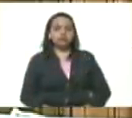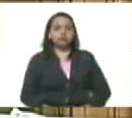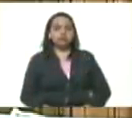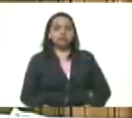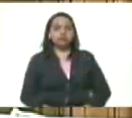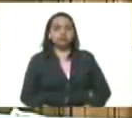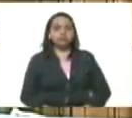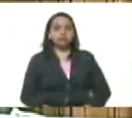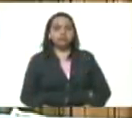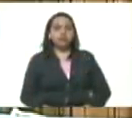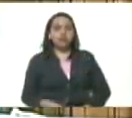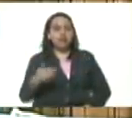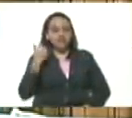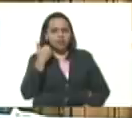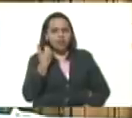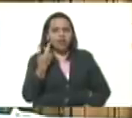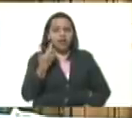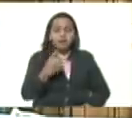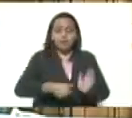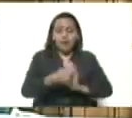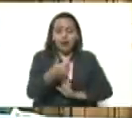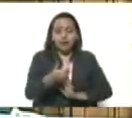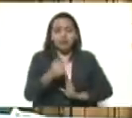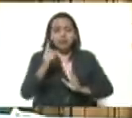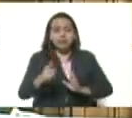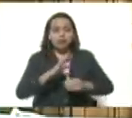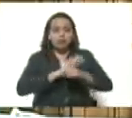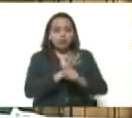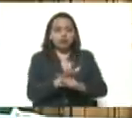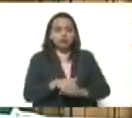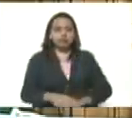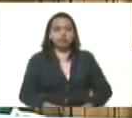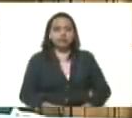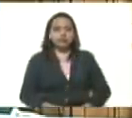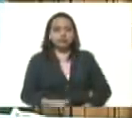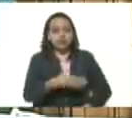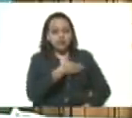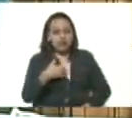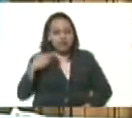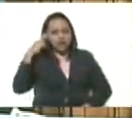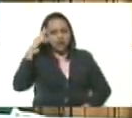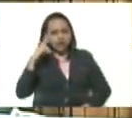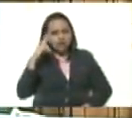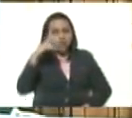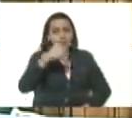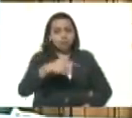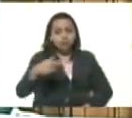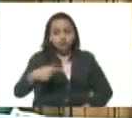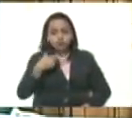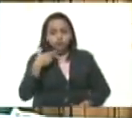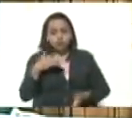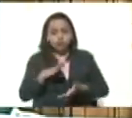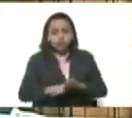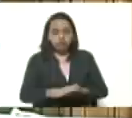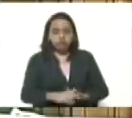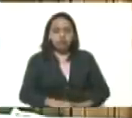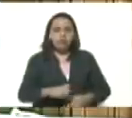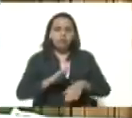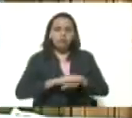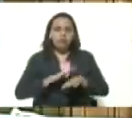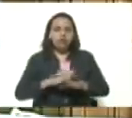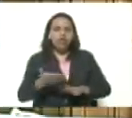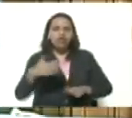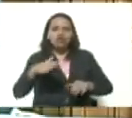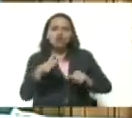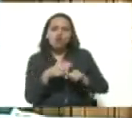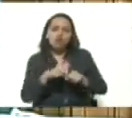Además, enfermedades base. Quería reflexionar sobre esto, porque fíjense ustedes, ¿dónde